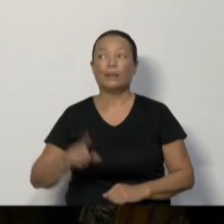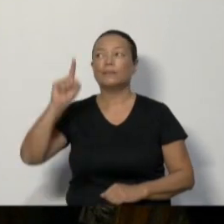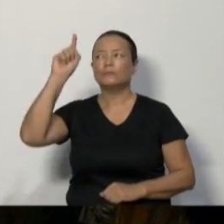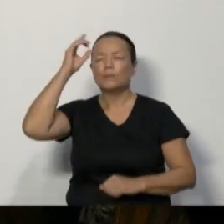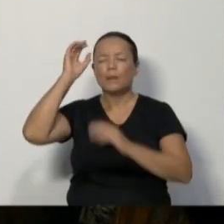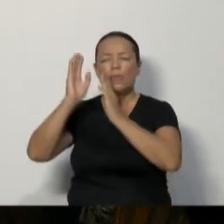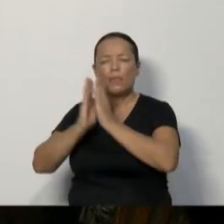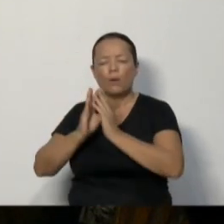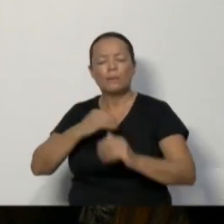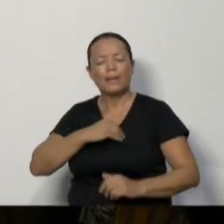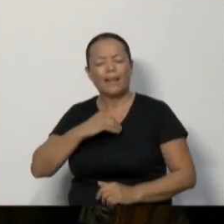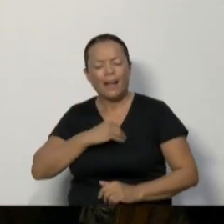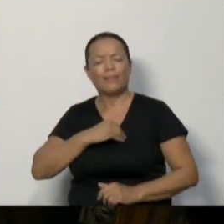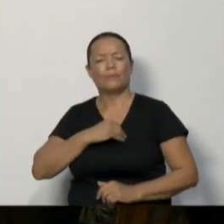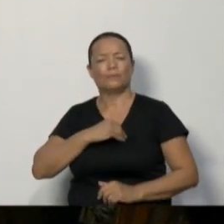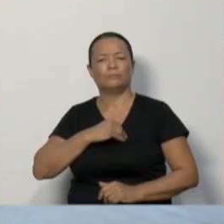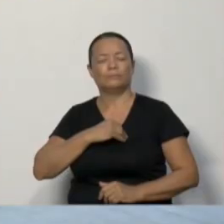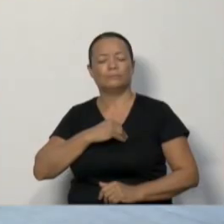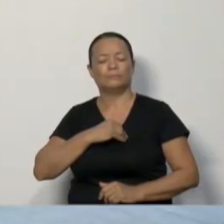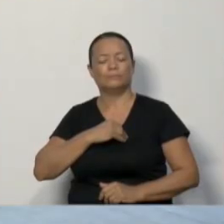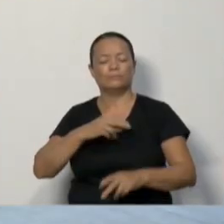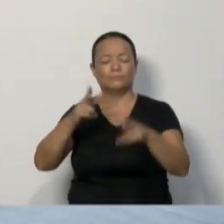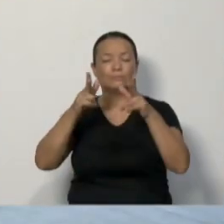Tú que perdonas nuestros pecados.